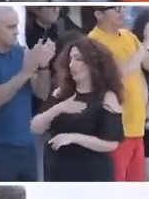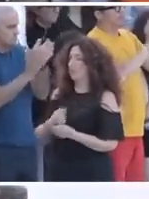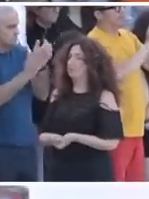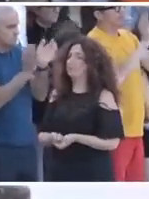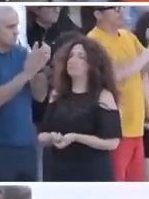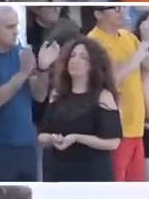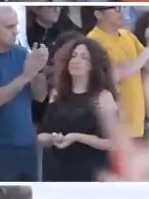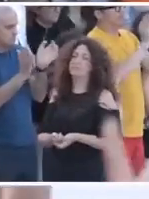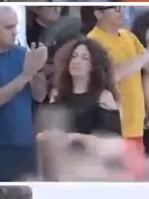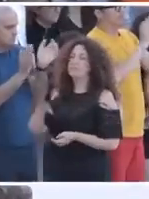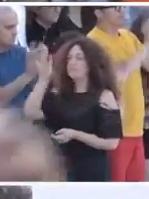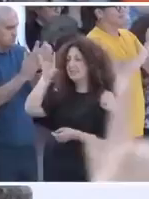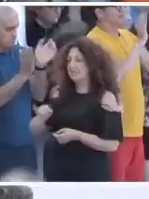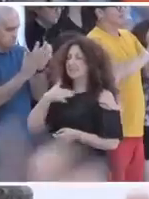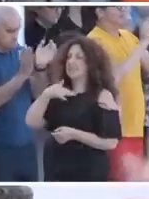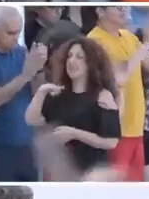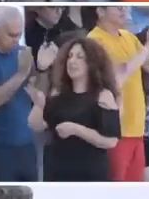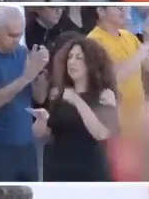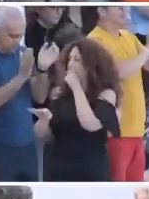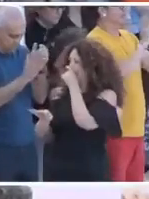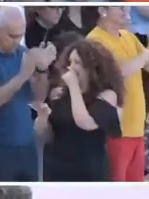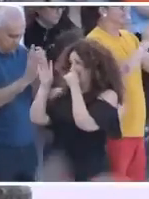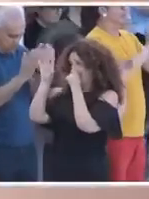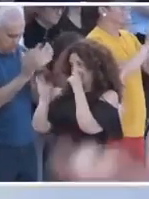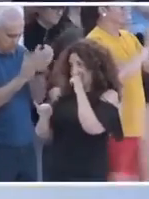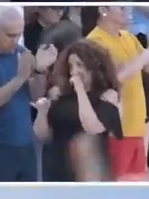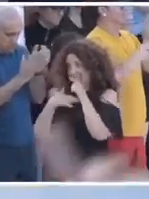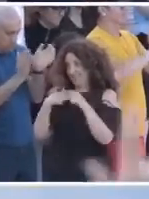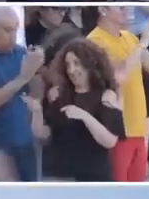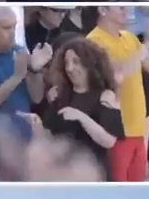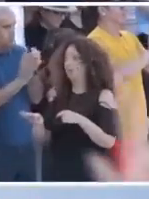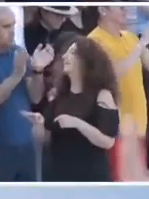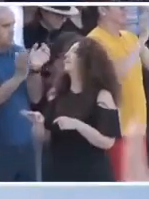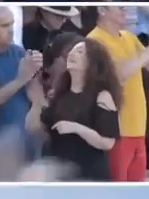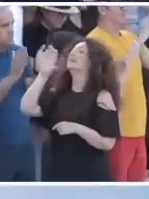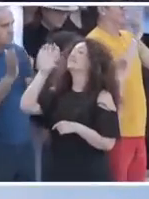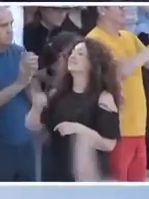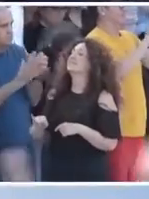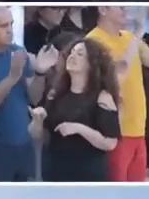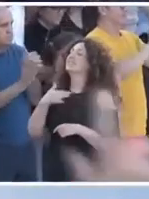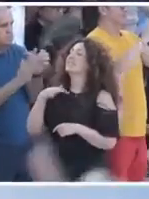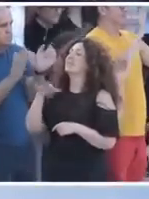¡Sí se puede! ¡Sí se puede! ¡Sí se puede!